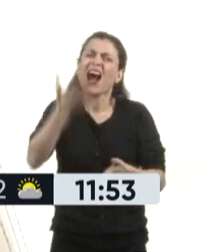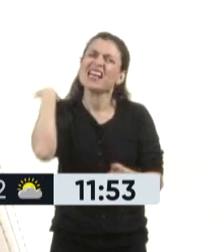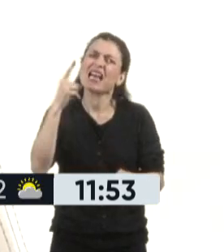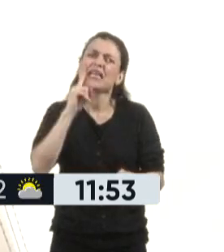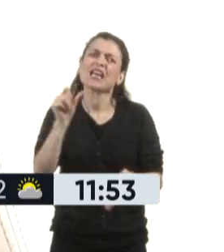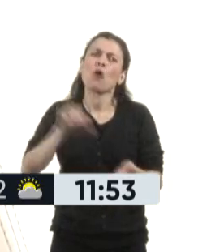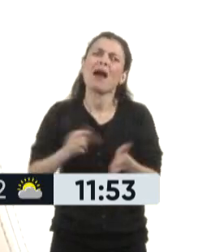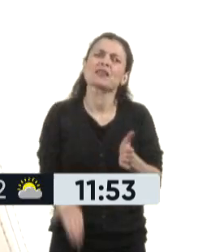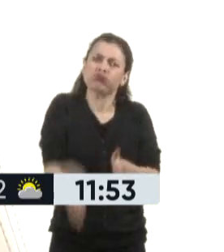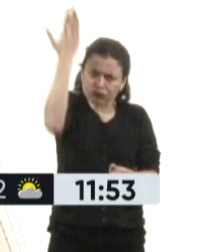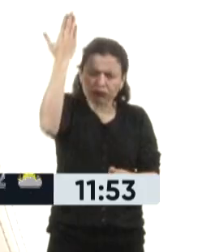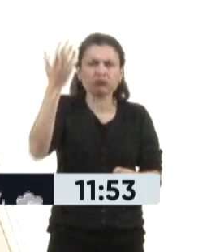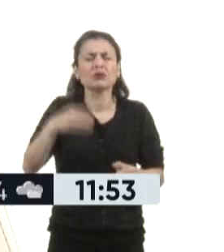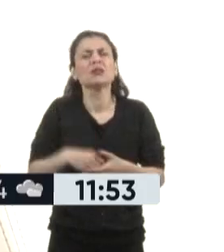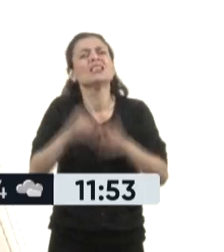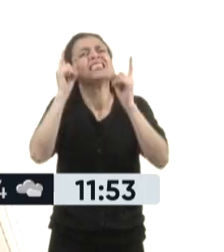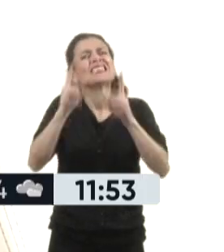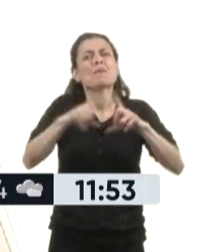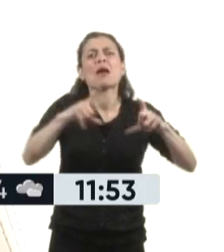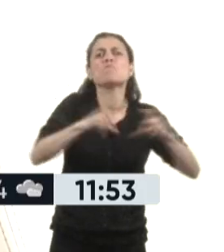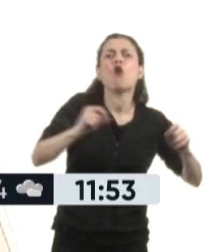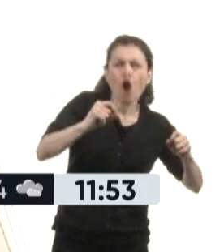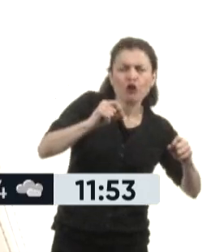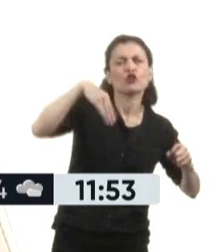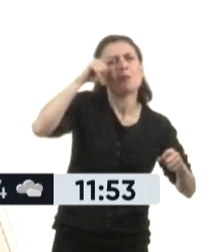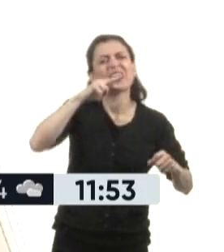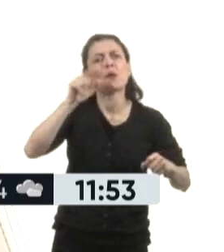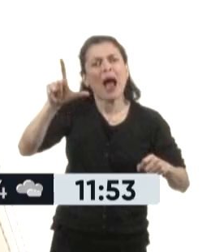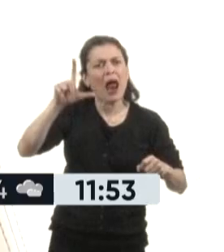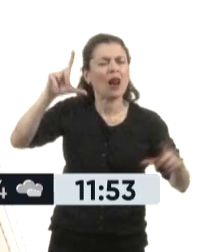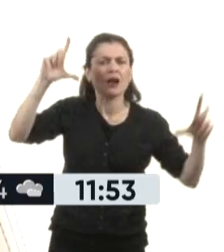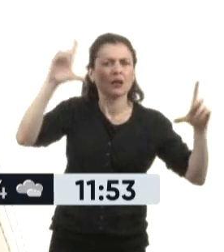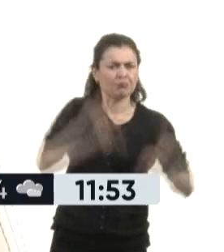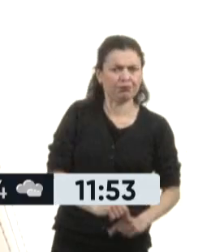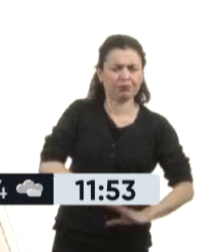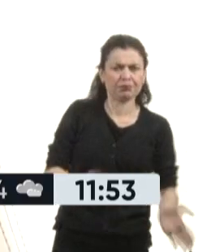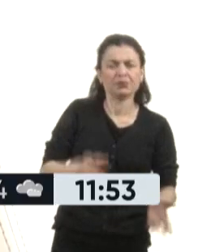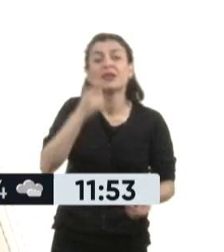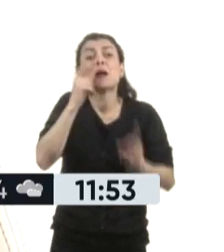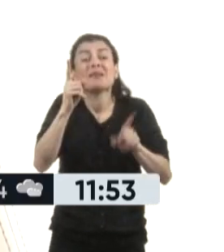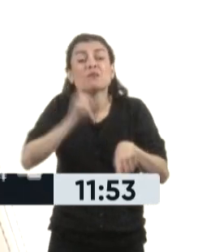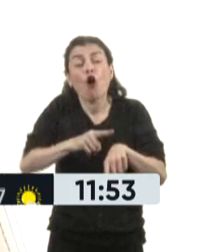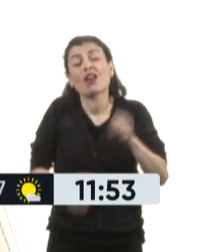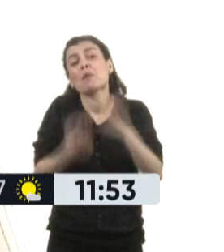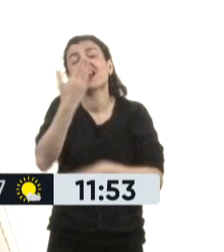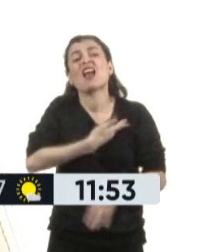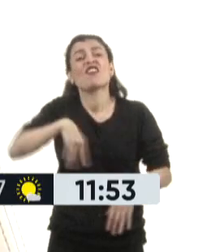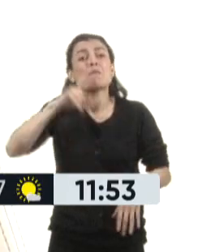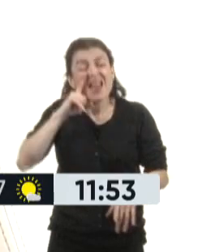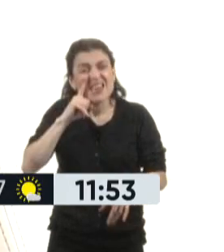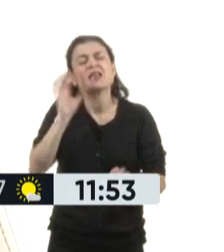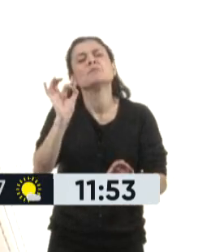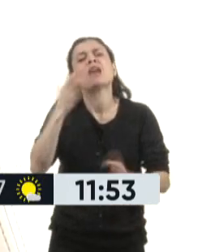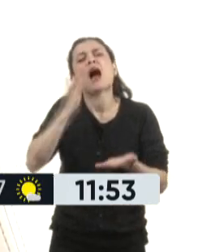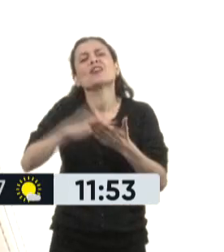país, además cayeron los bonos y el Merval también se desplomó, y hoy justo el FMI publicó su informe de proyecciones que